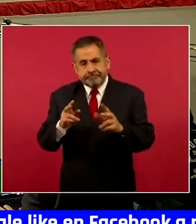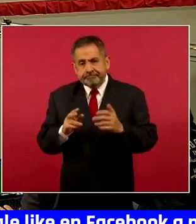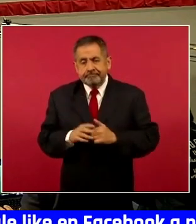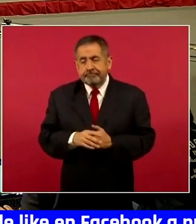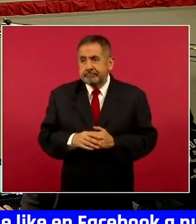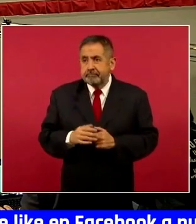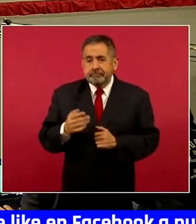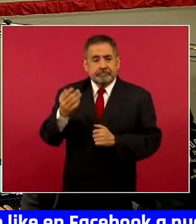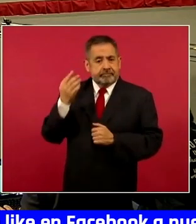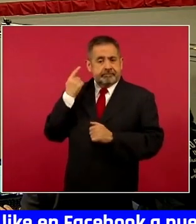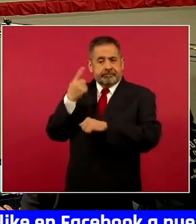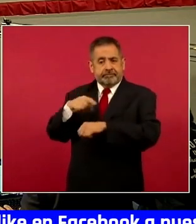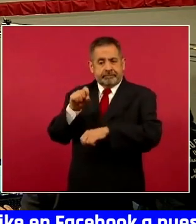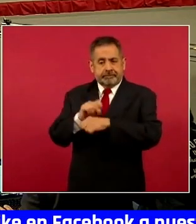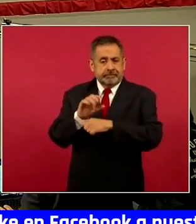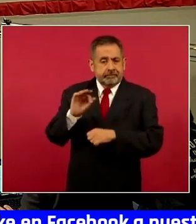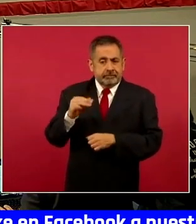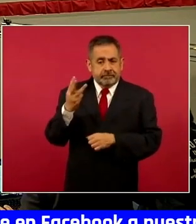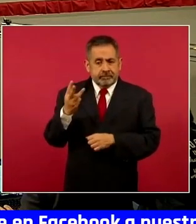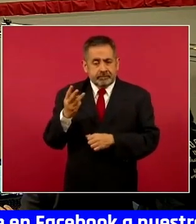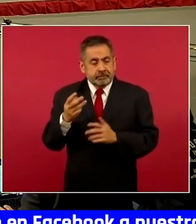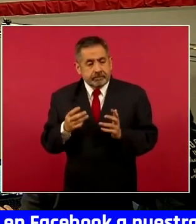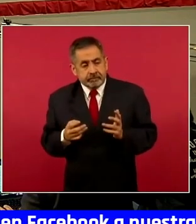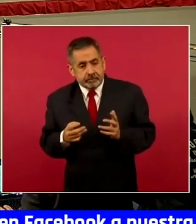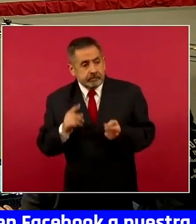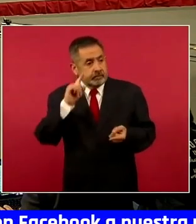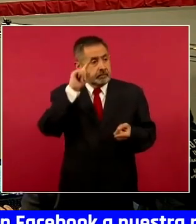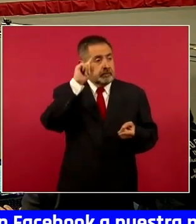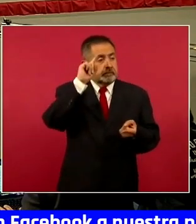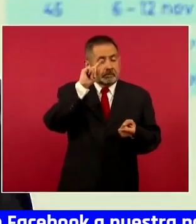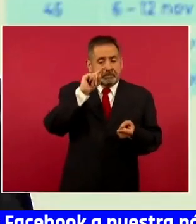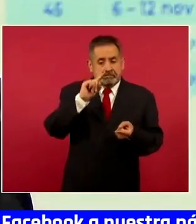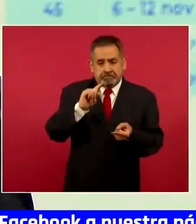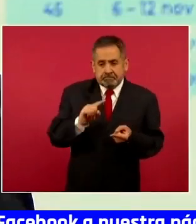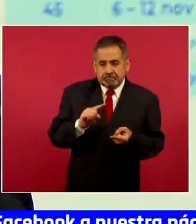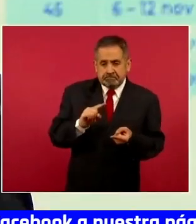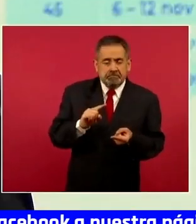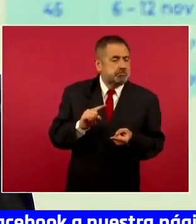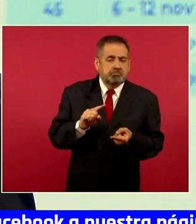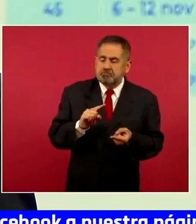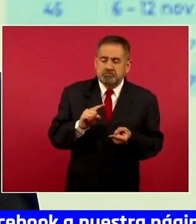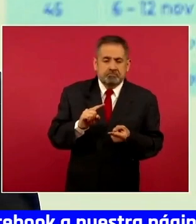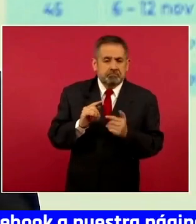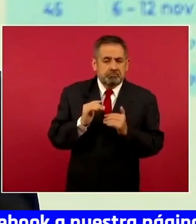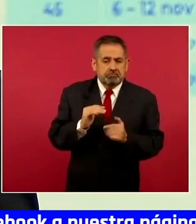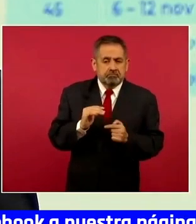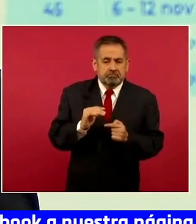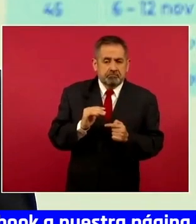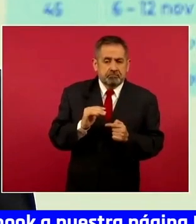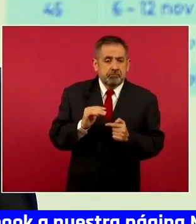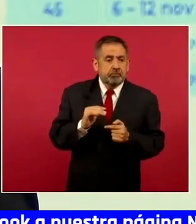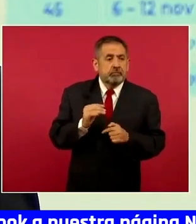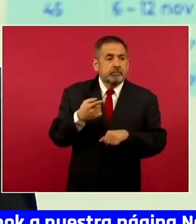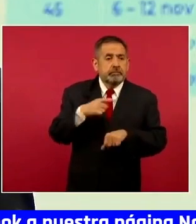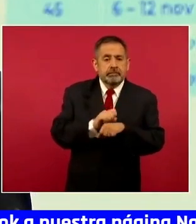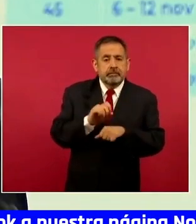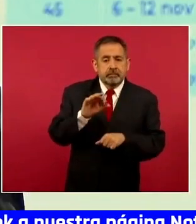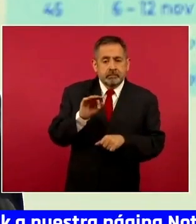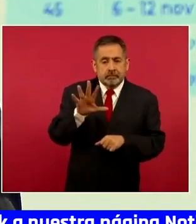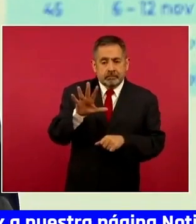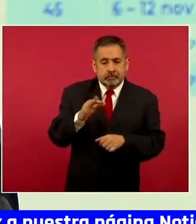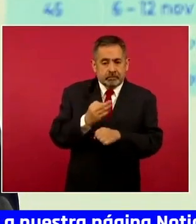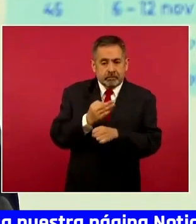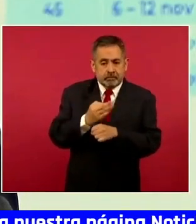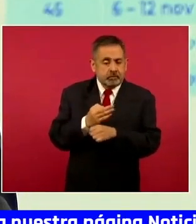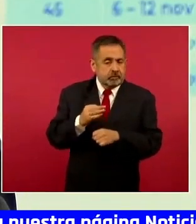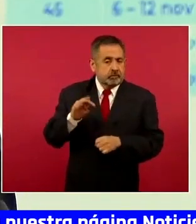Aproximadamente desde la semana 43 ya no siguió reduciéndose el número de casos y desde la semana 45, en este momento